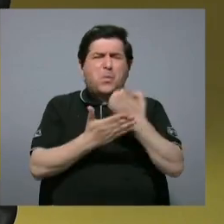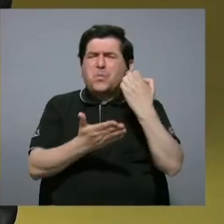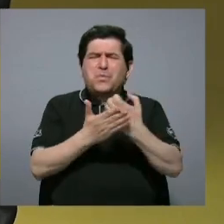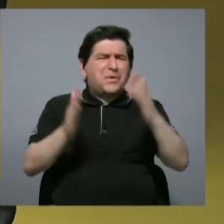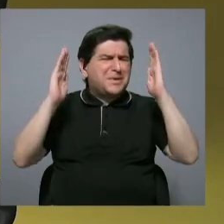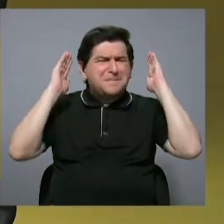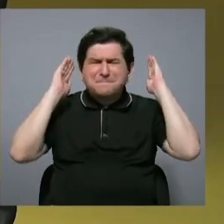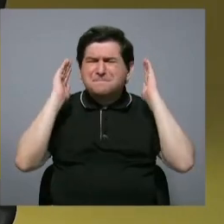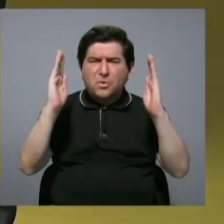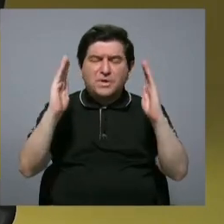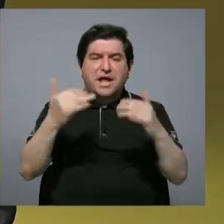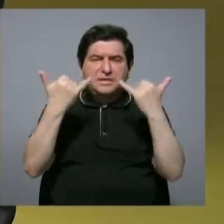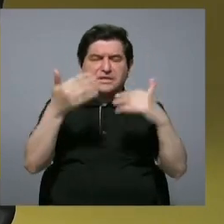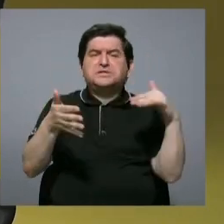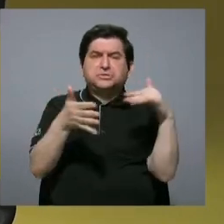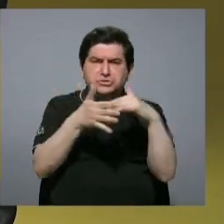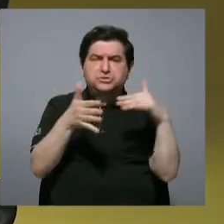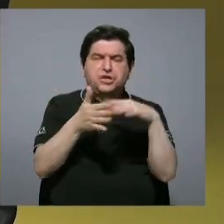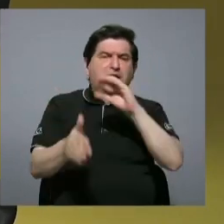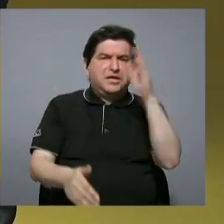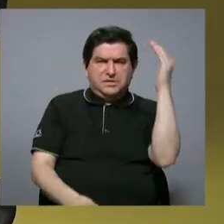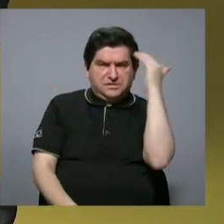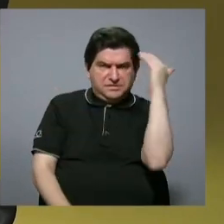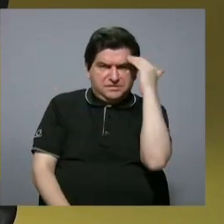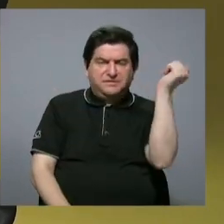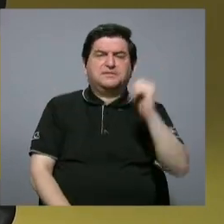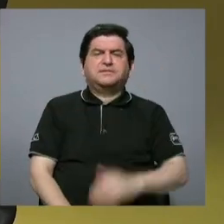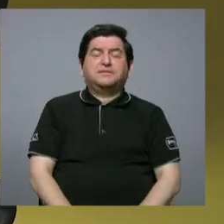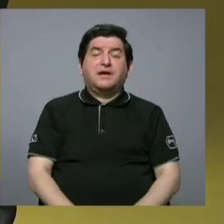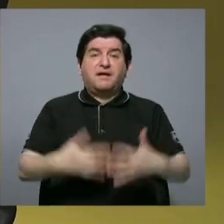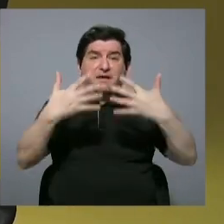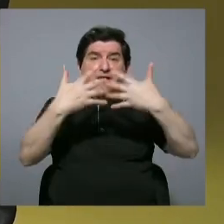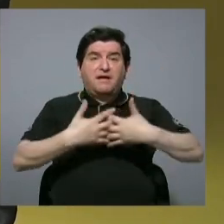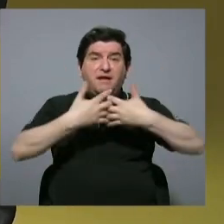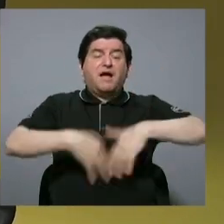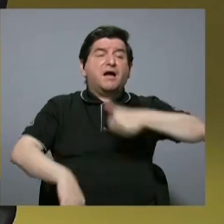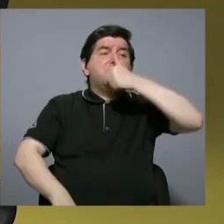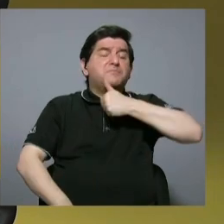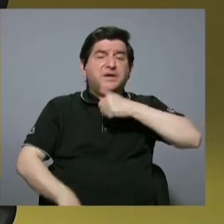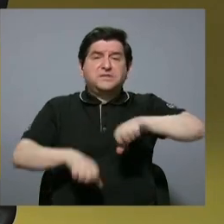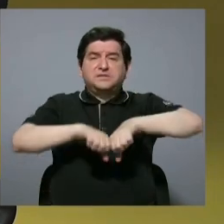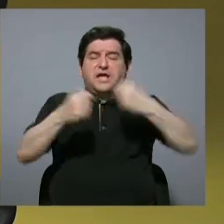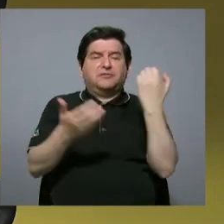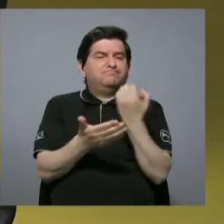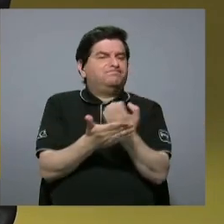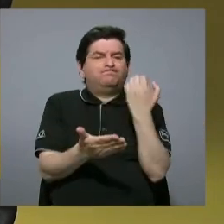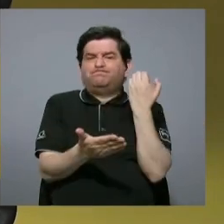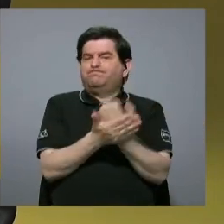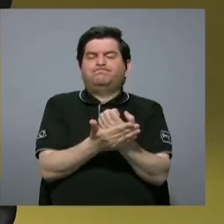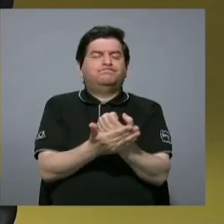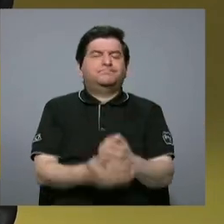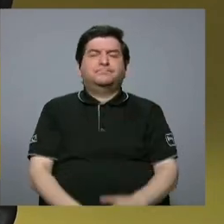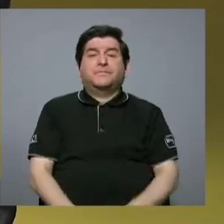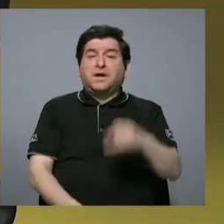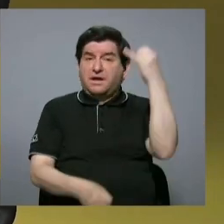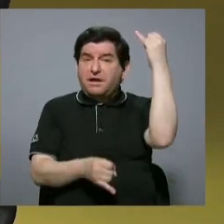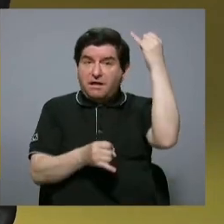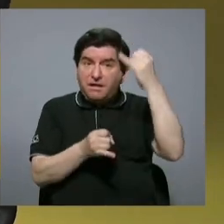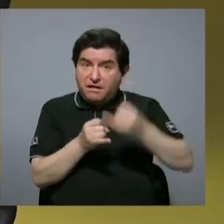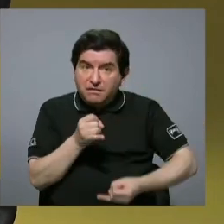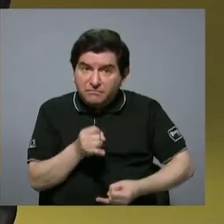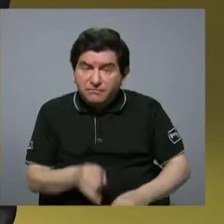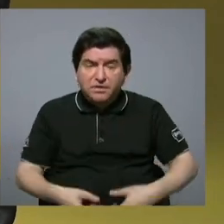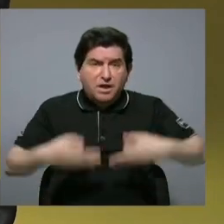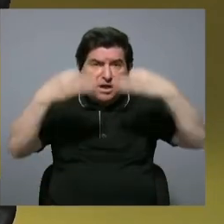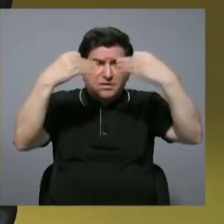más estudiadas y conocidas, y la empresa privada quiebra, ¿verdad? Al final, entonces, se